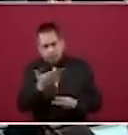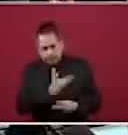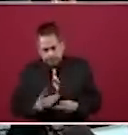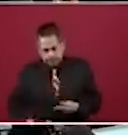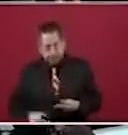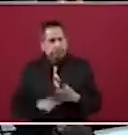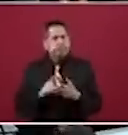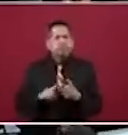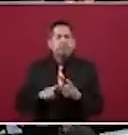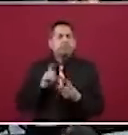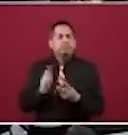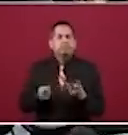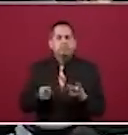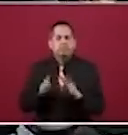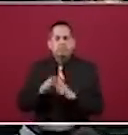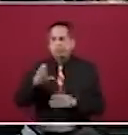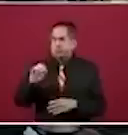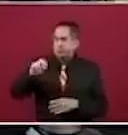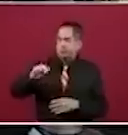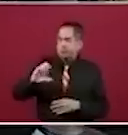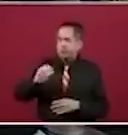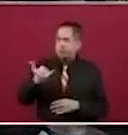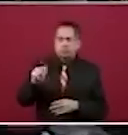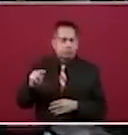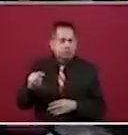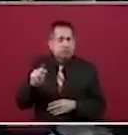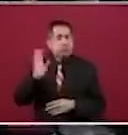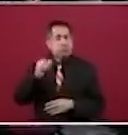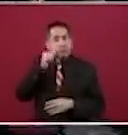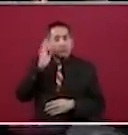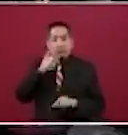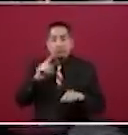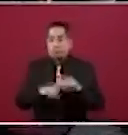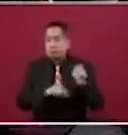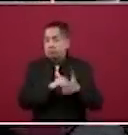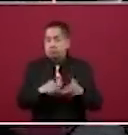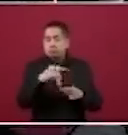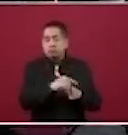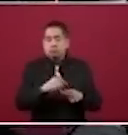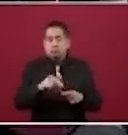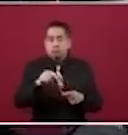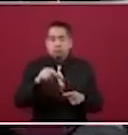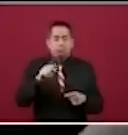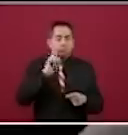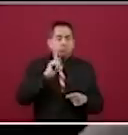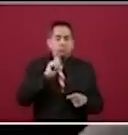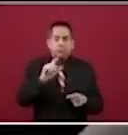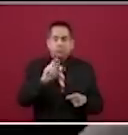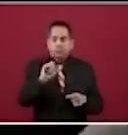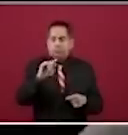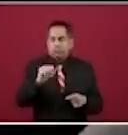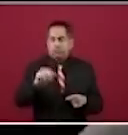está pasando en el CONACYT? Ayer ya se habló de la baja de Edith Arrieta Mesa,